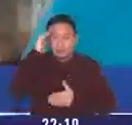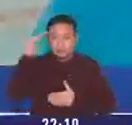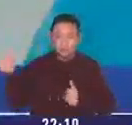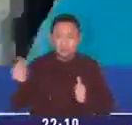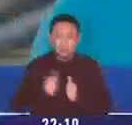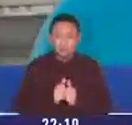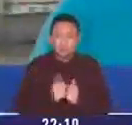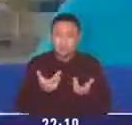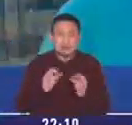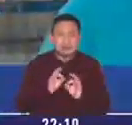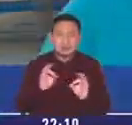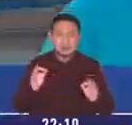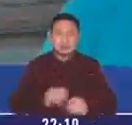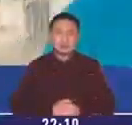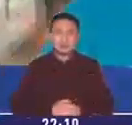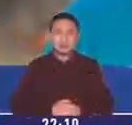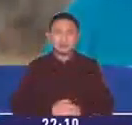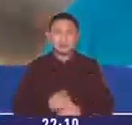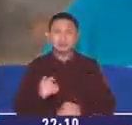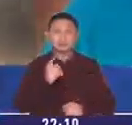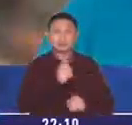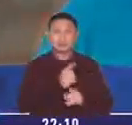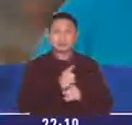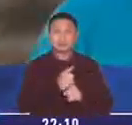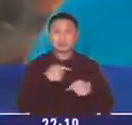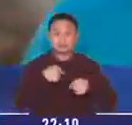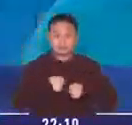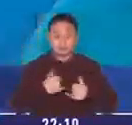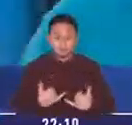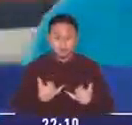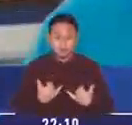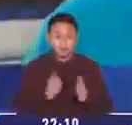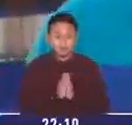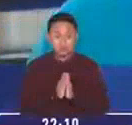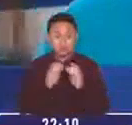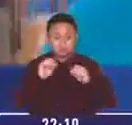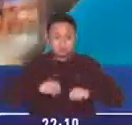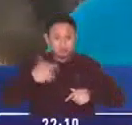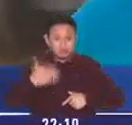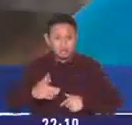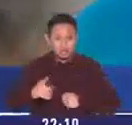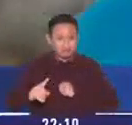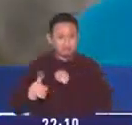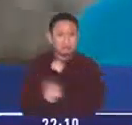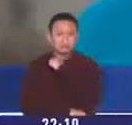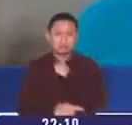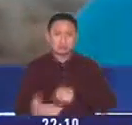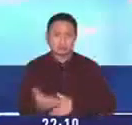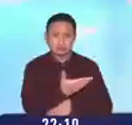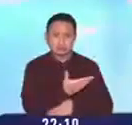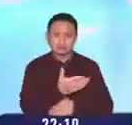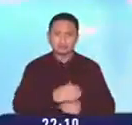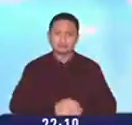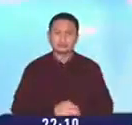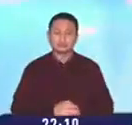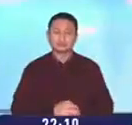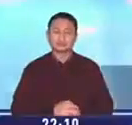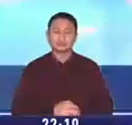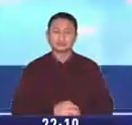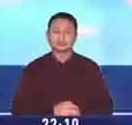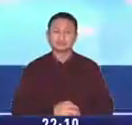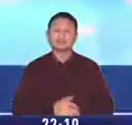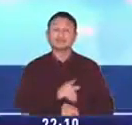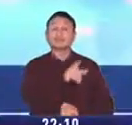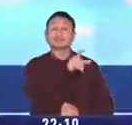atrás nuestro cuidándonos. Y por ello es que estamos exigiendo de que se tomen ya cartas sobre el asunto, sobre este tema. Se conoció que